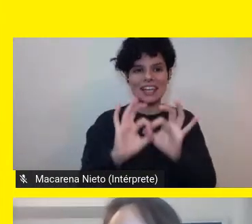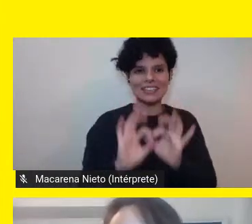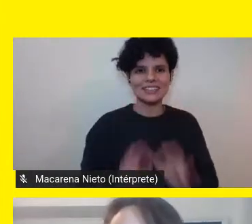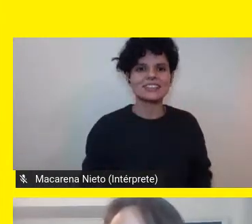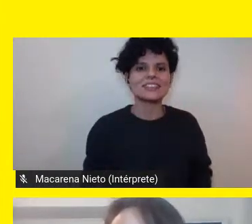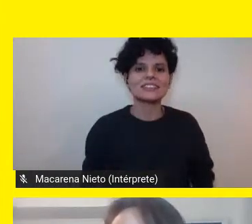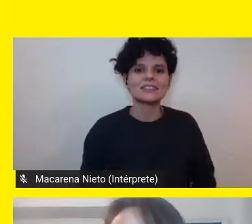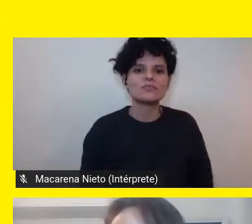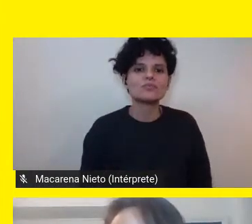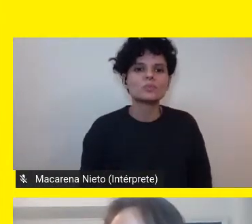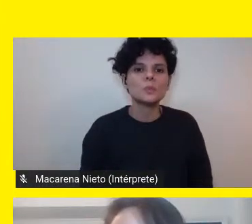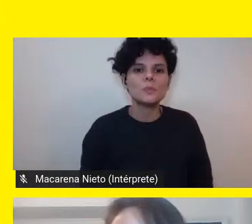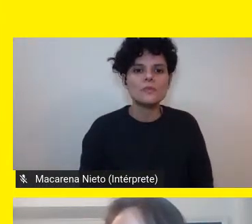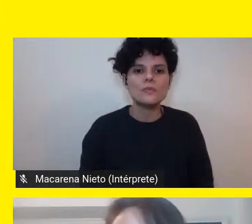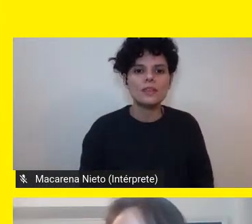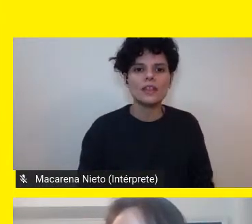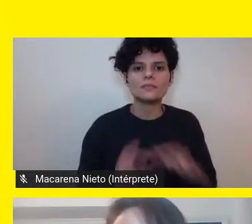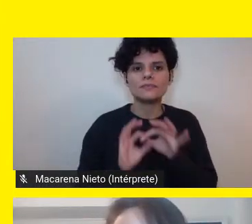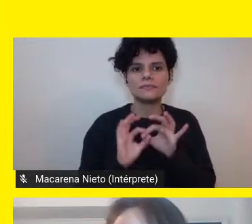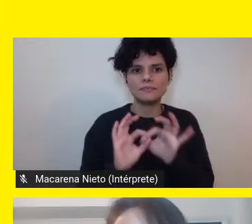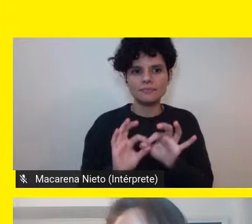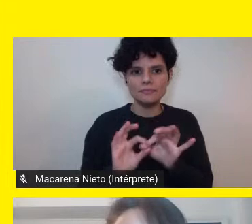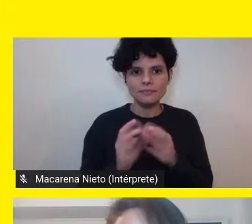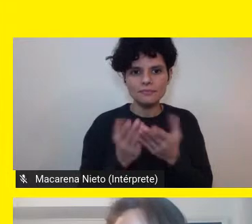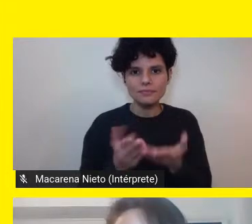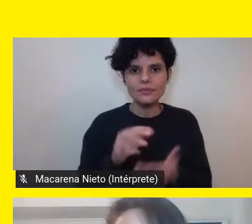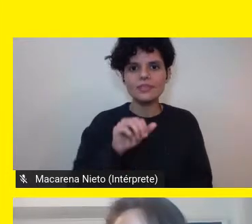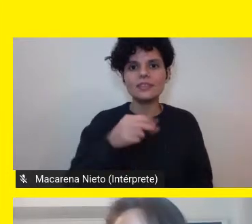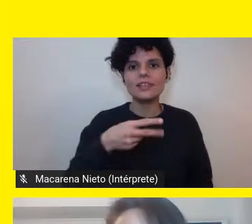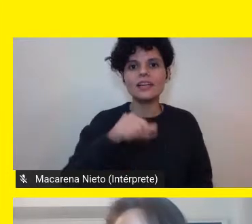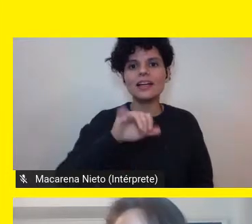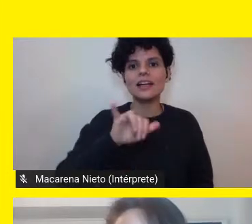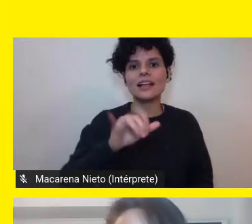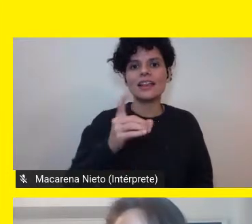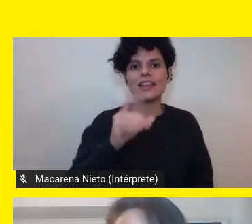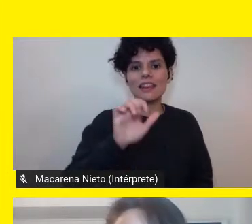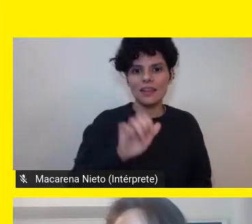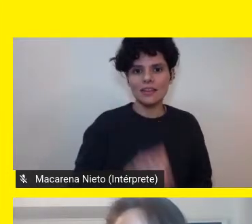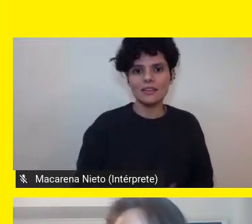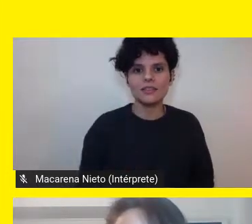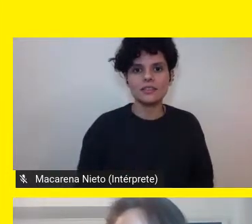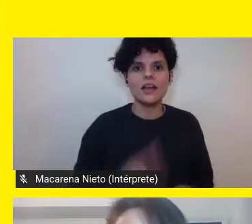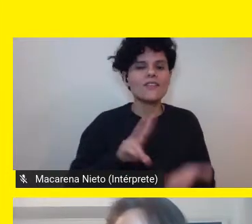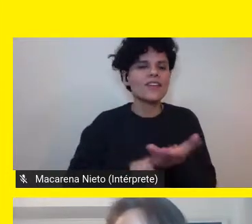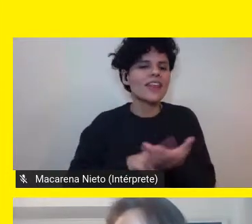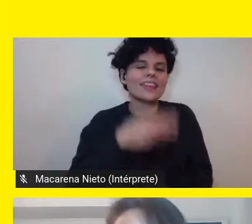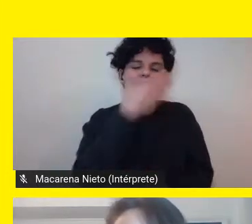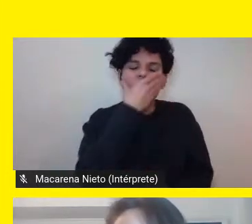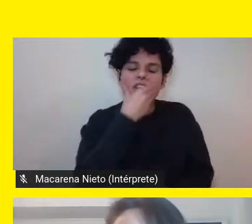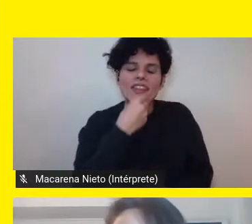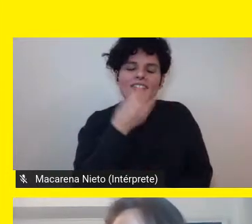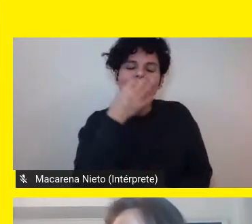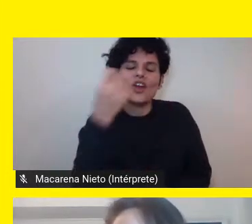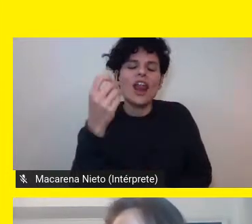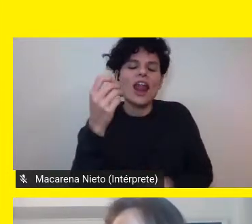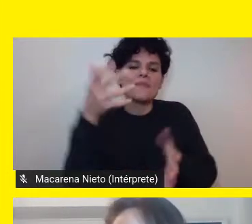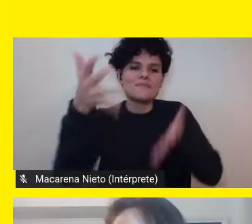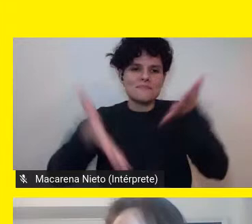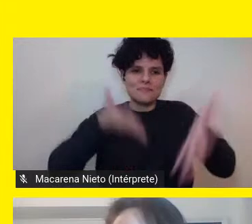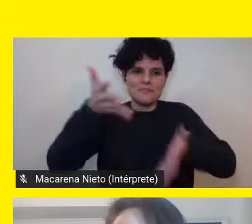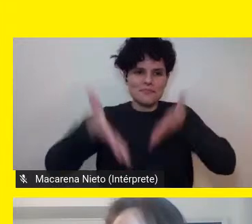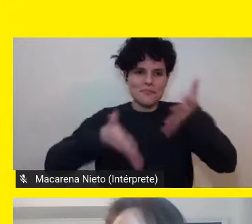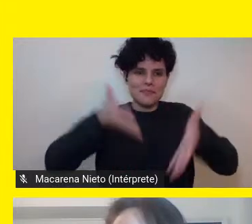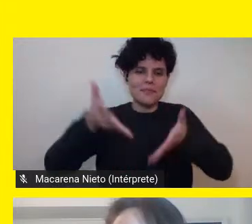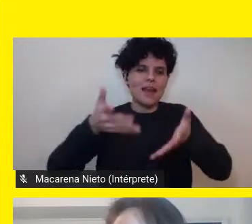Muchas gracias, Aide. Quiero resaltar lo hermoso que se ve en las manos de Macarena